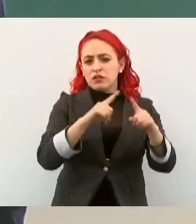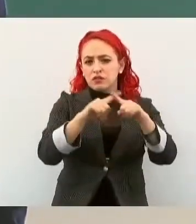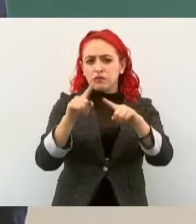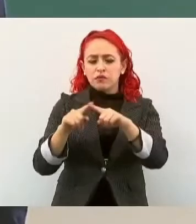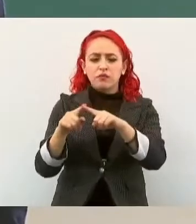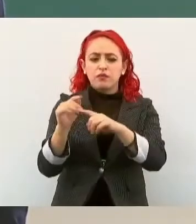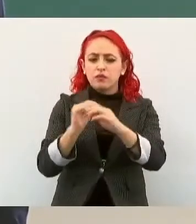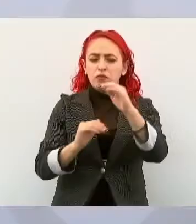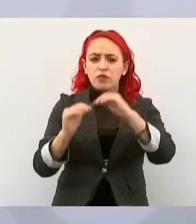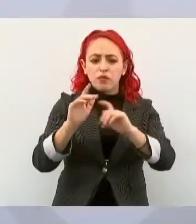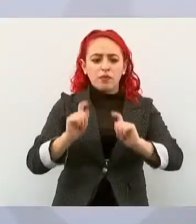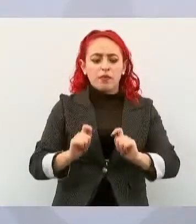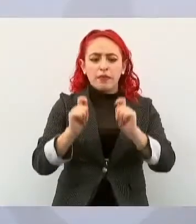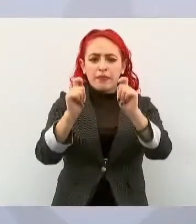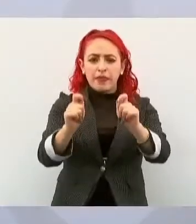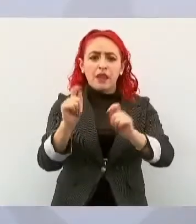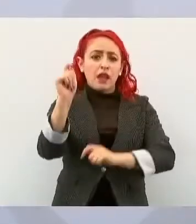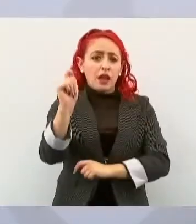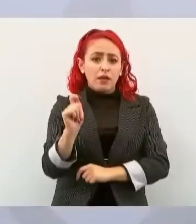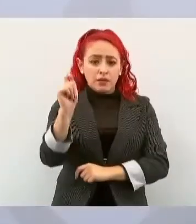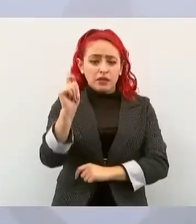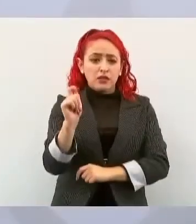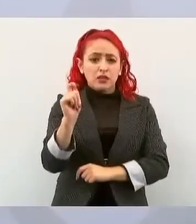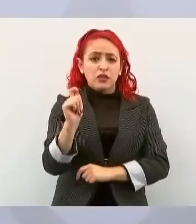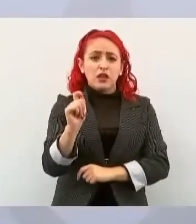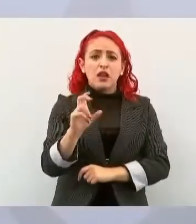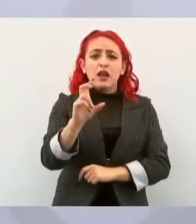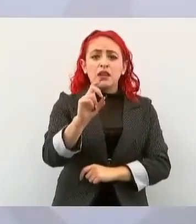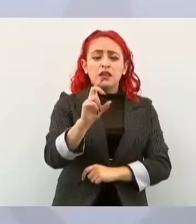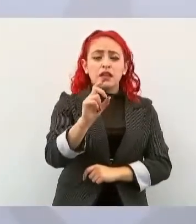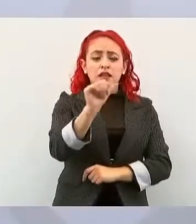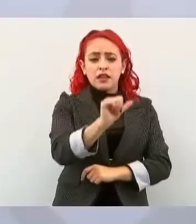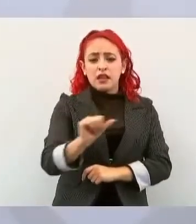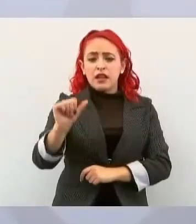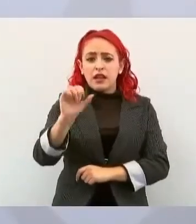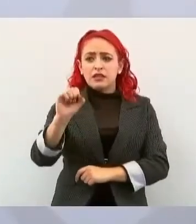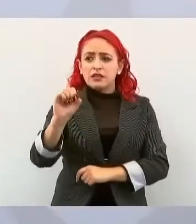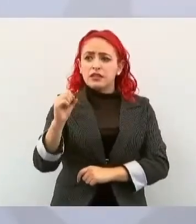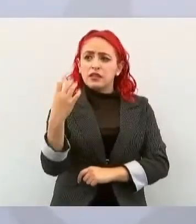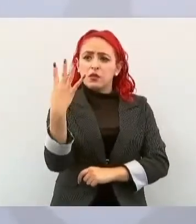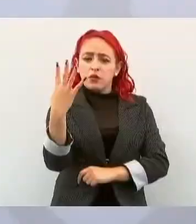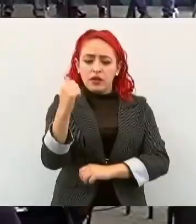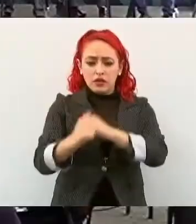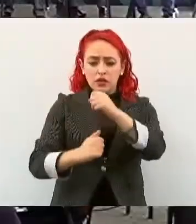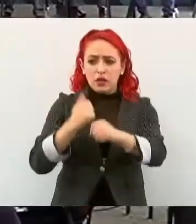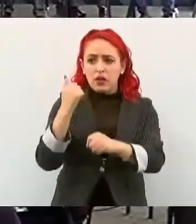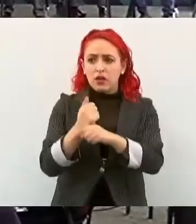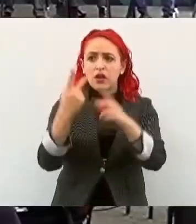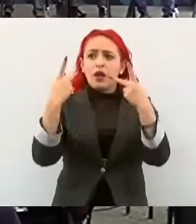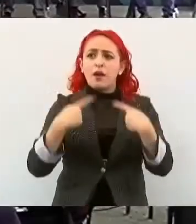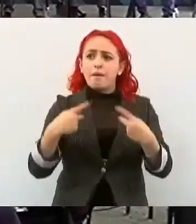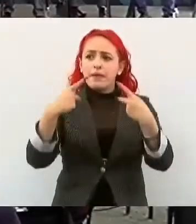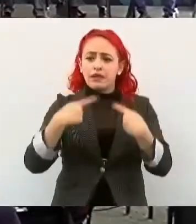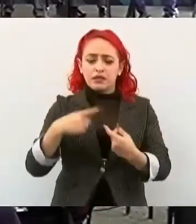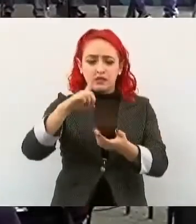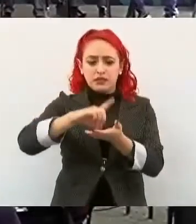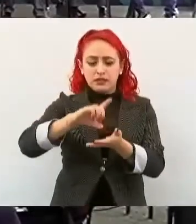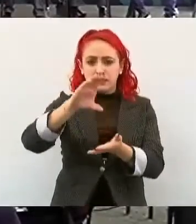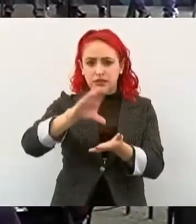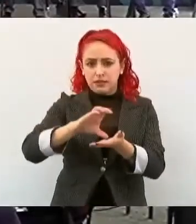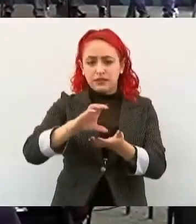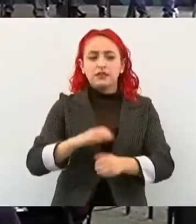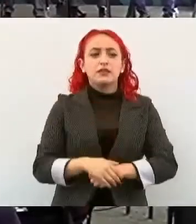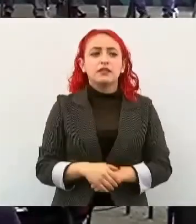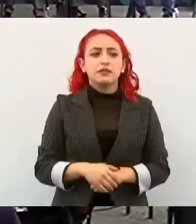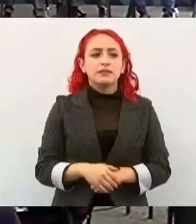también se le va a entregar la pensión de 30 a 64 años a personas con